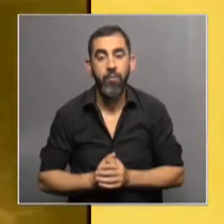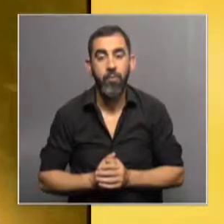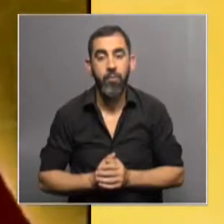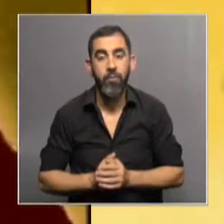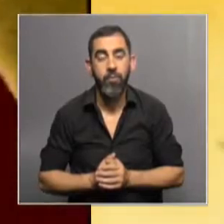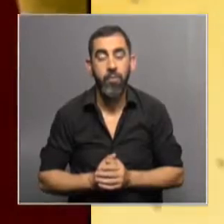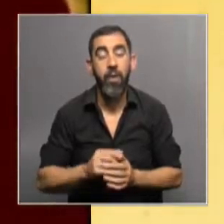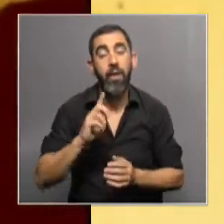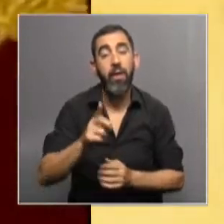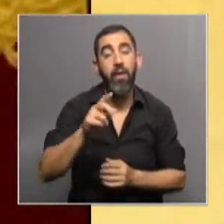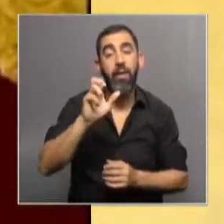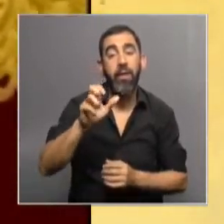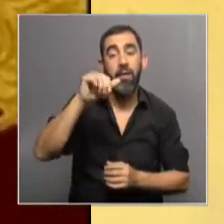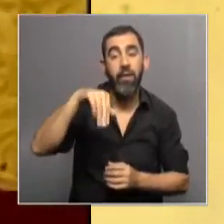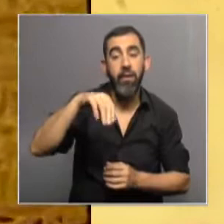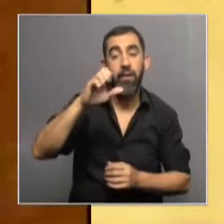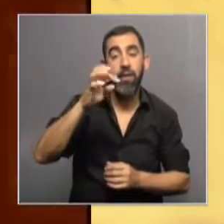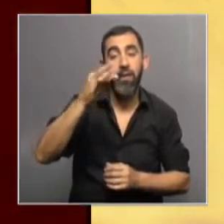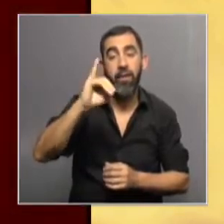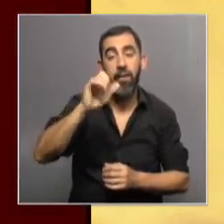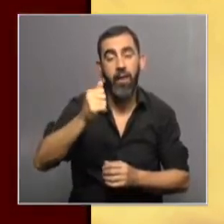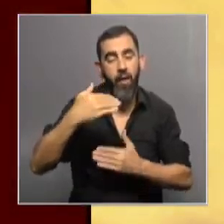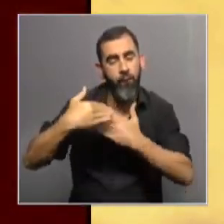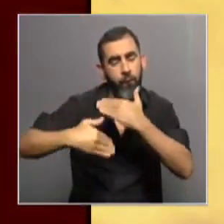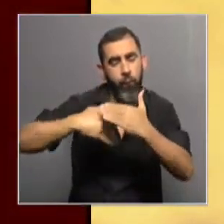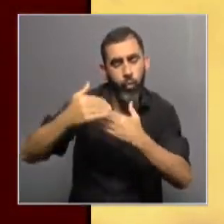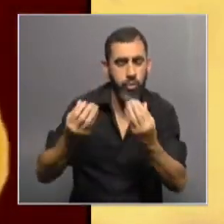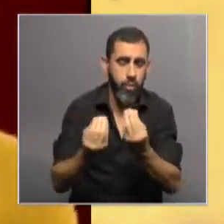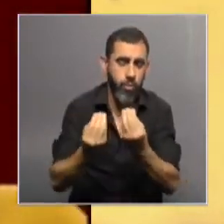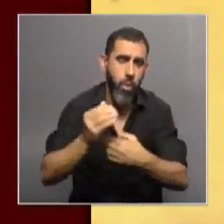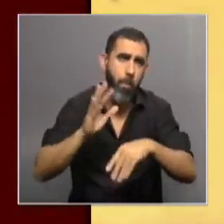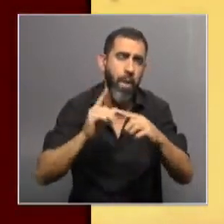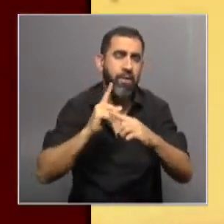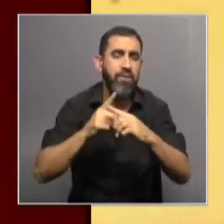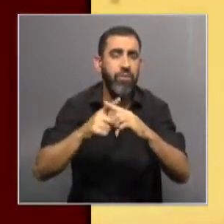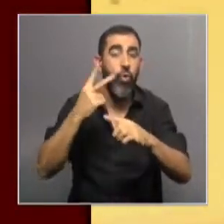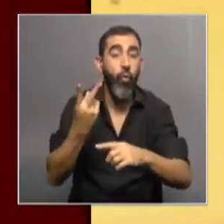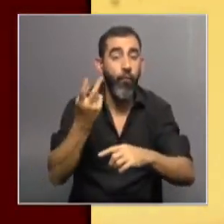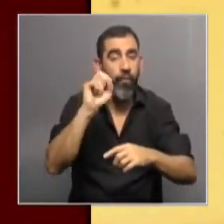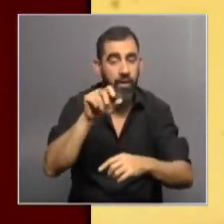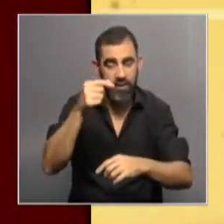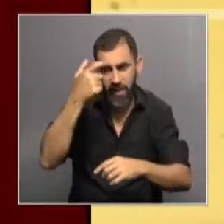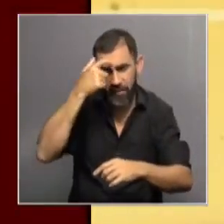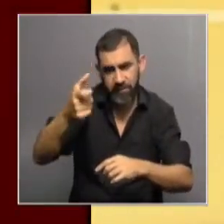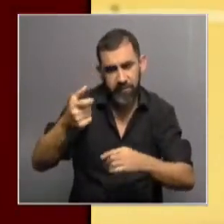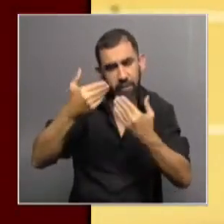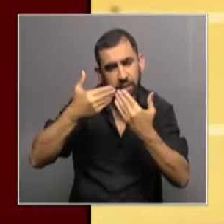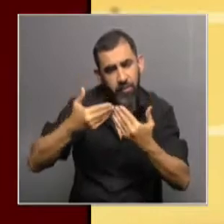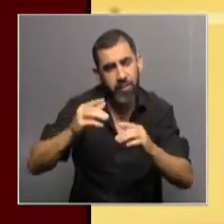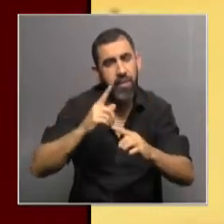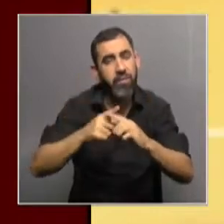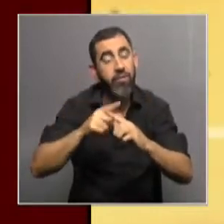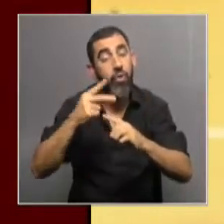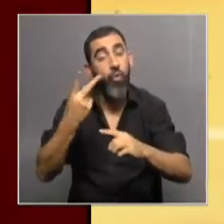La genética ha evolucionado mucho esencialmente a finales del siglo XX, si bien es una ciencia que es desde comienzos del